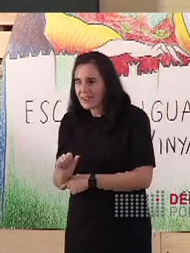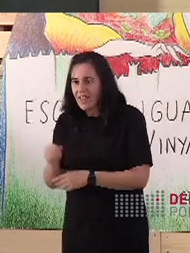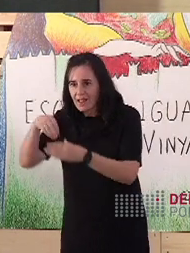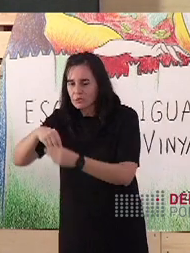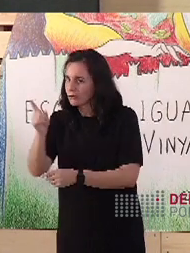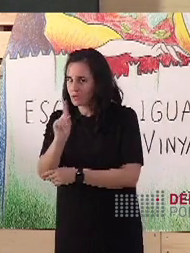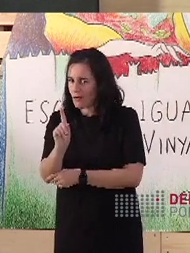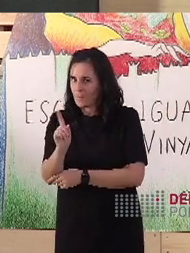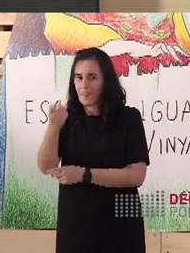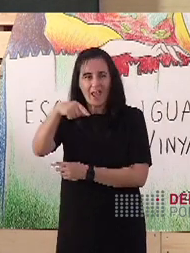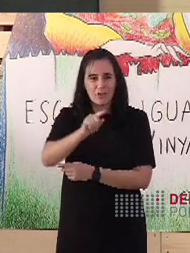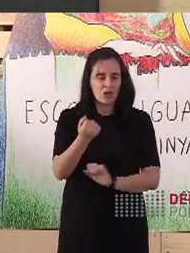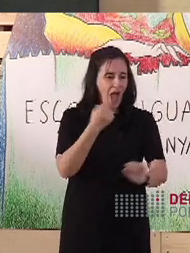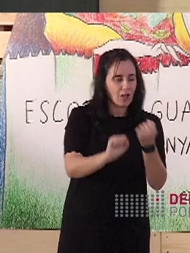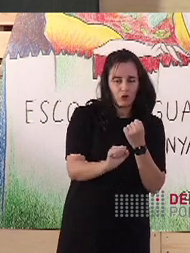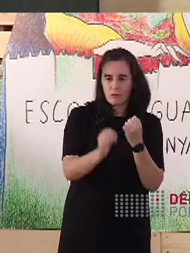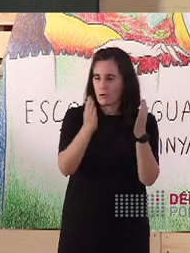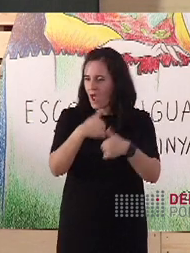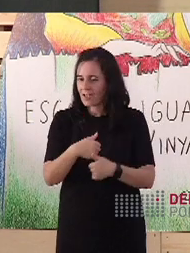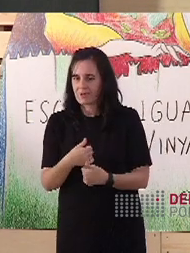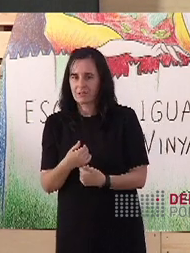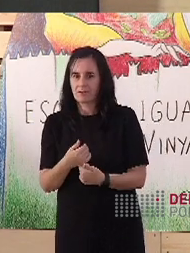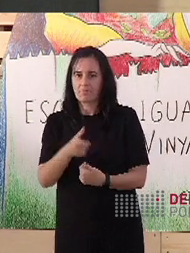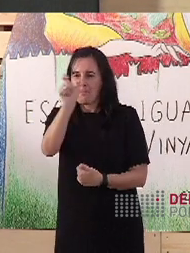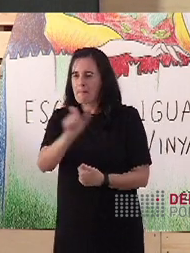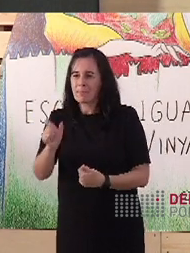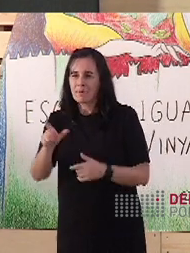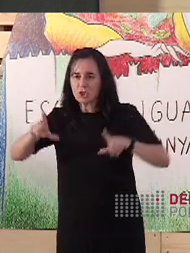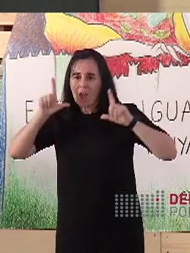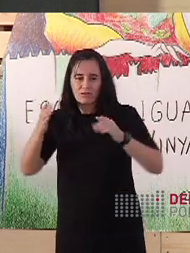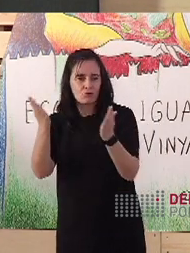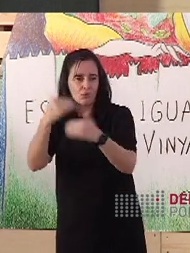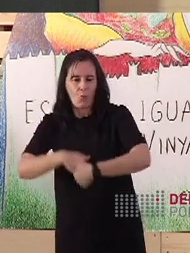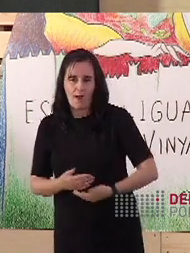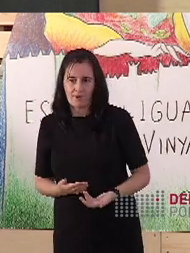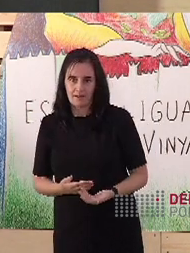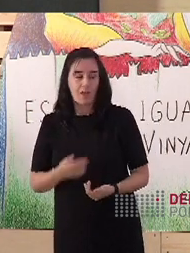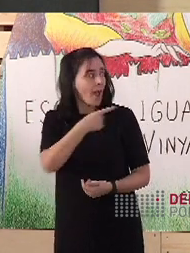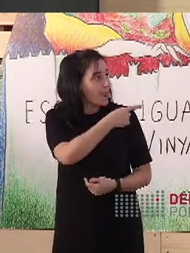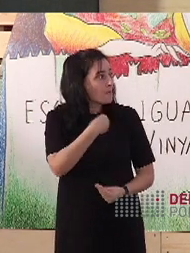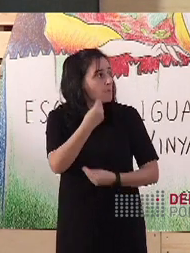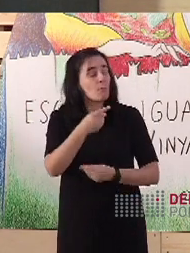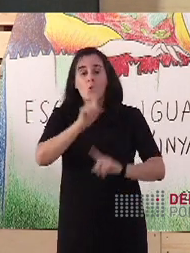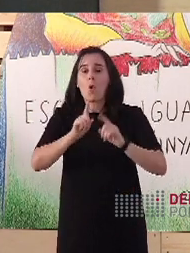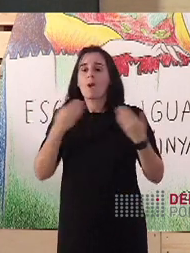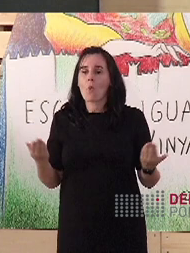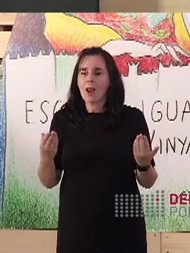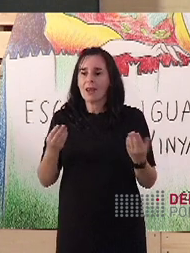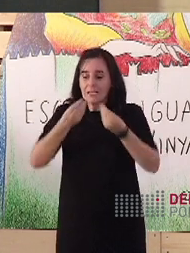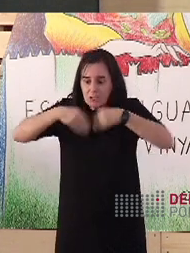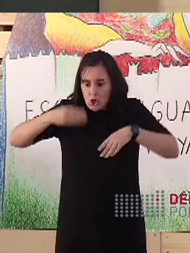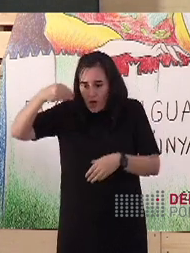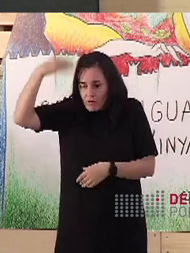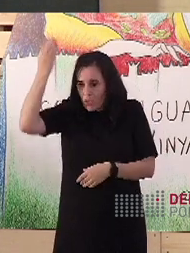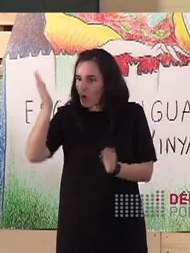porque no son productores. Y porque no son personajes. O sea, aquí el problema es que no hay ficción porque no hay una historia ficcionada.